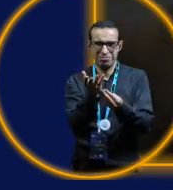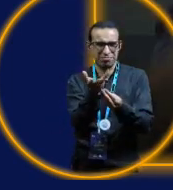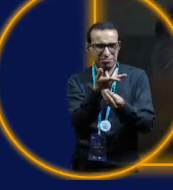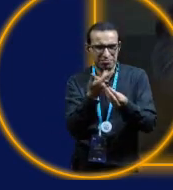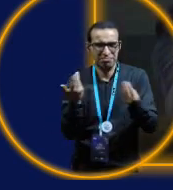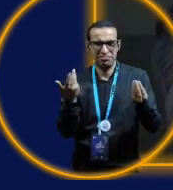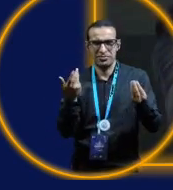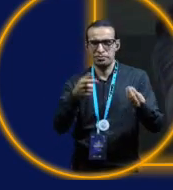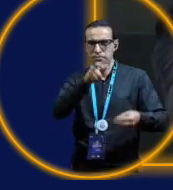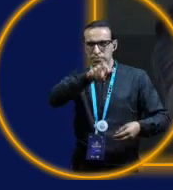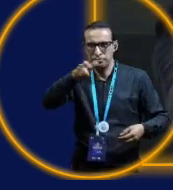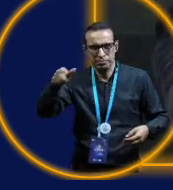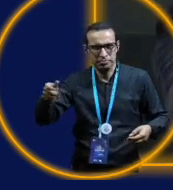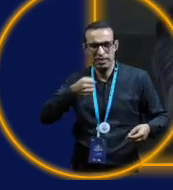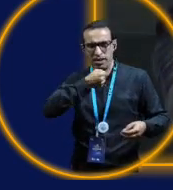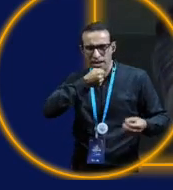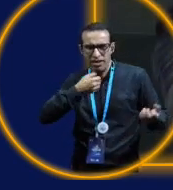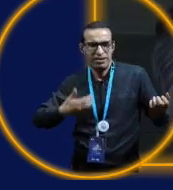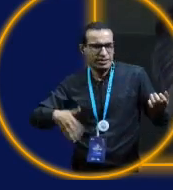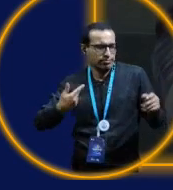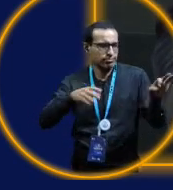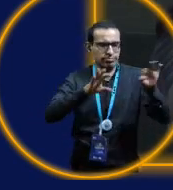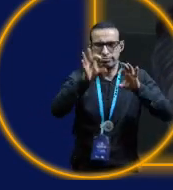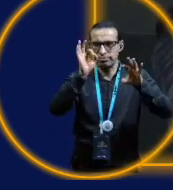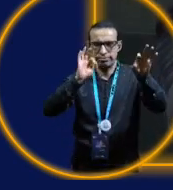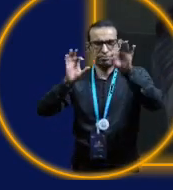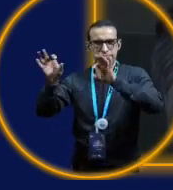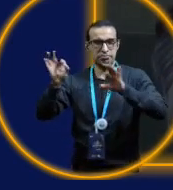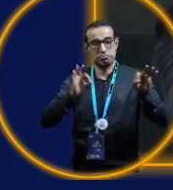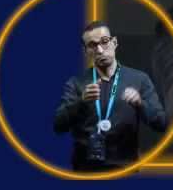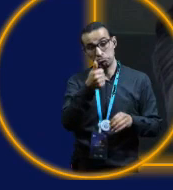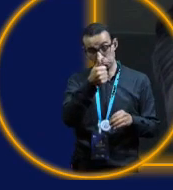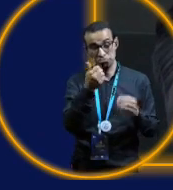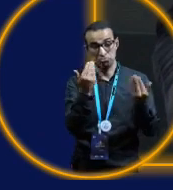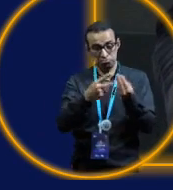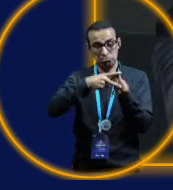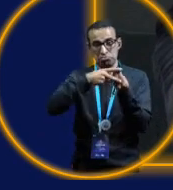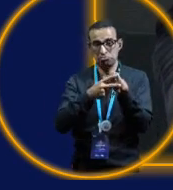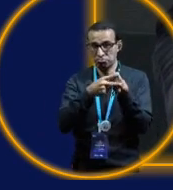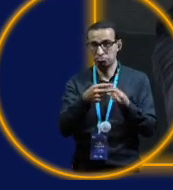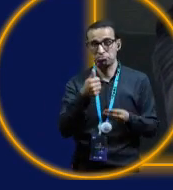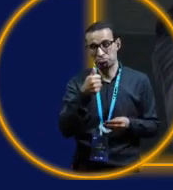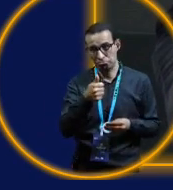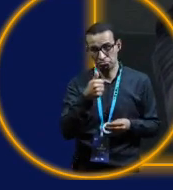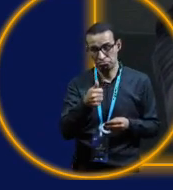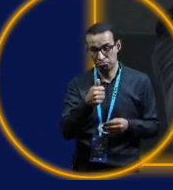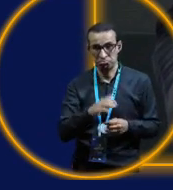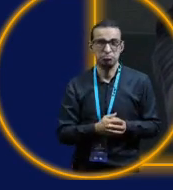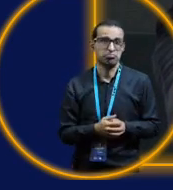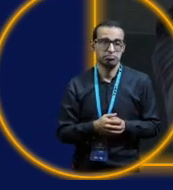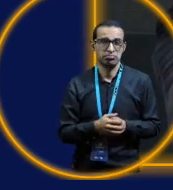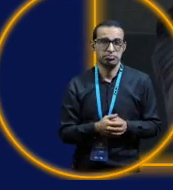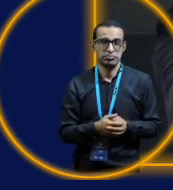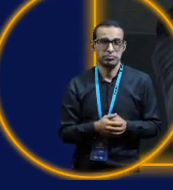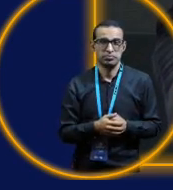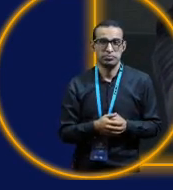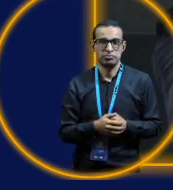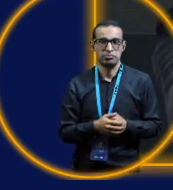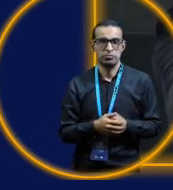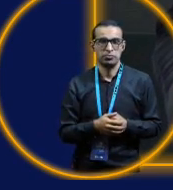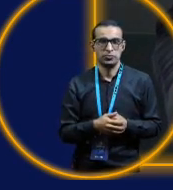Y creo que eso va a ser muy útil Por ejemplo si